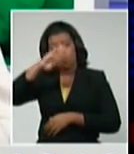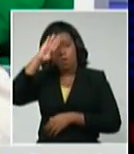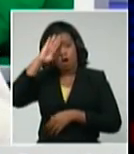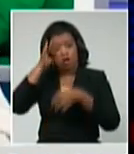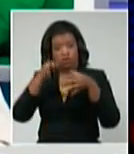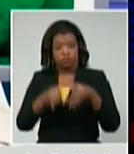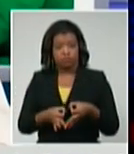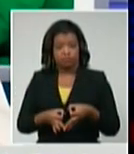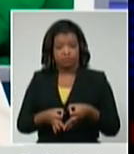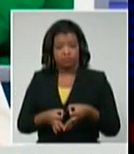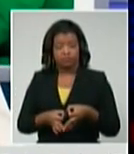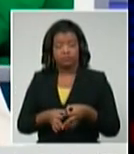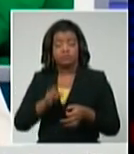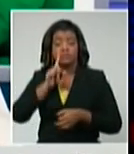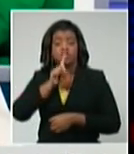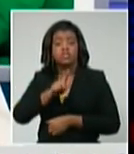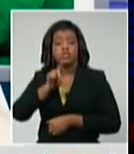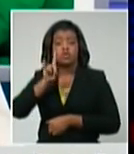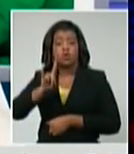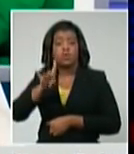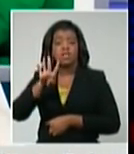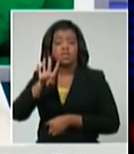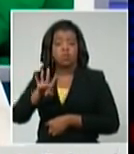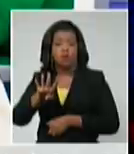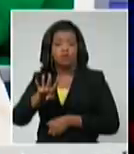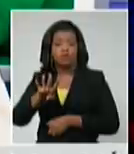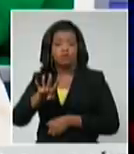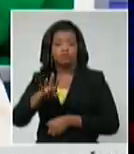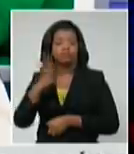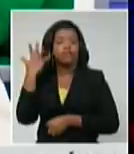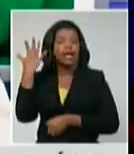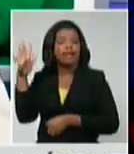194 extranjeros,